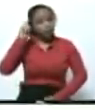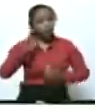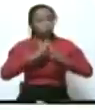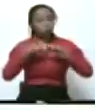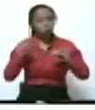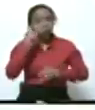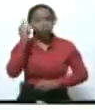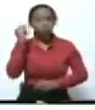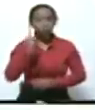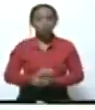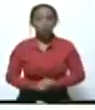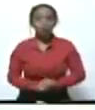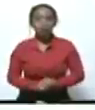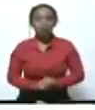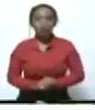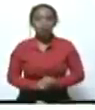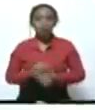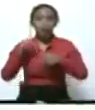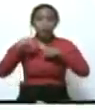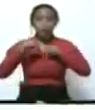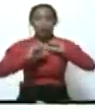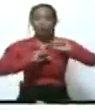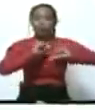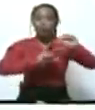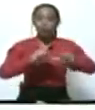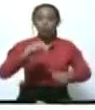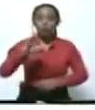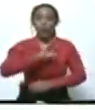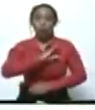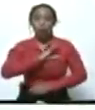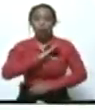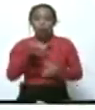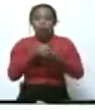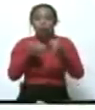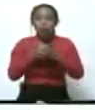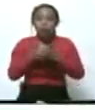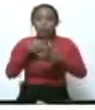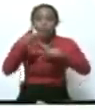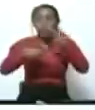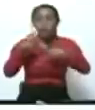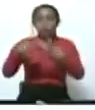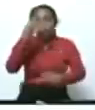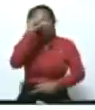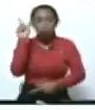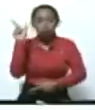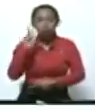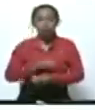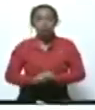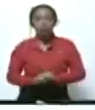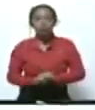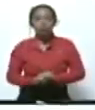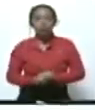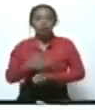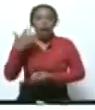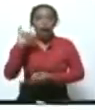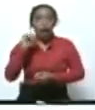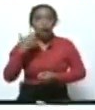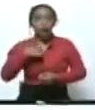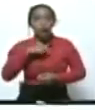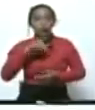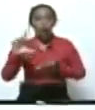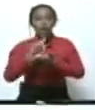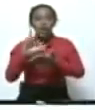y a todas que este es un proceso del Partido Socialista Unido de Venezuela, está en nuestro libro